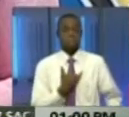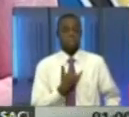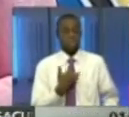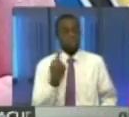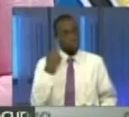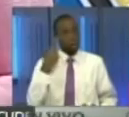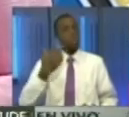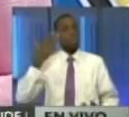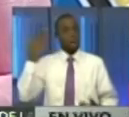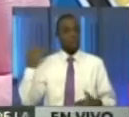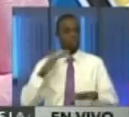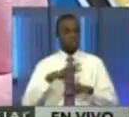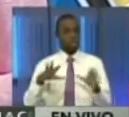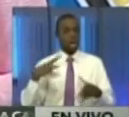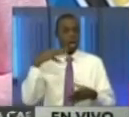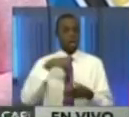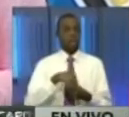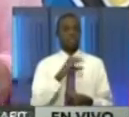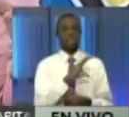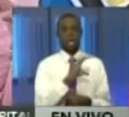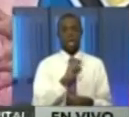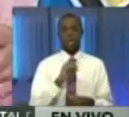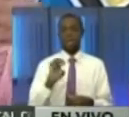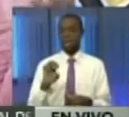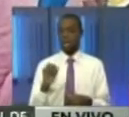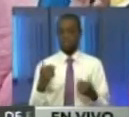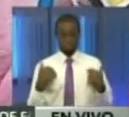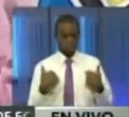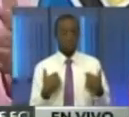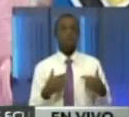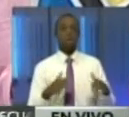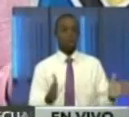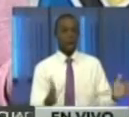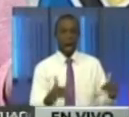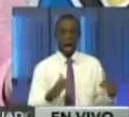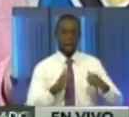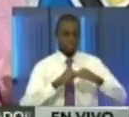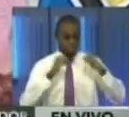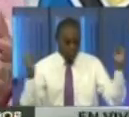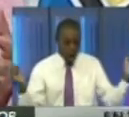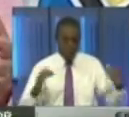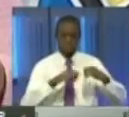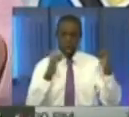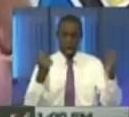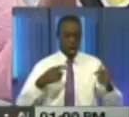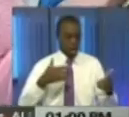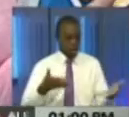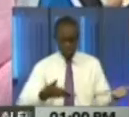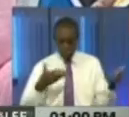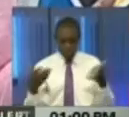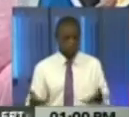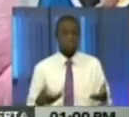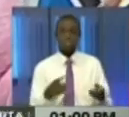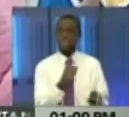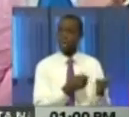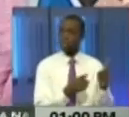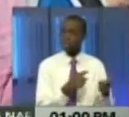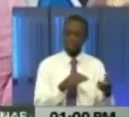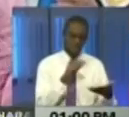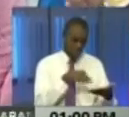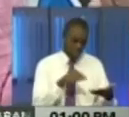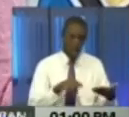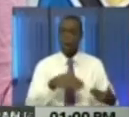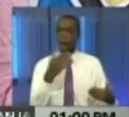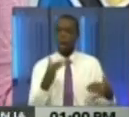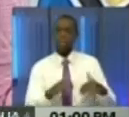estaba ya era funcionaria de este Consejo. Nos tocó abrir esas cajas y revisarlas. Eran cajas que en algunas tenían firmas,